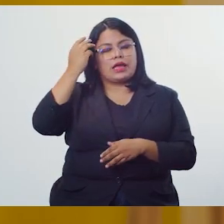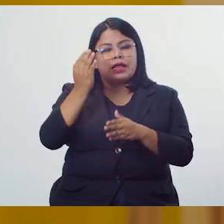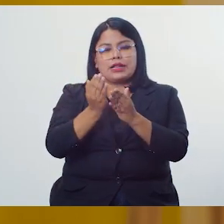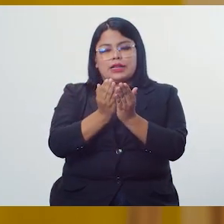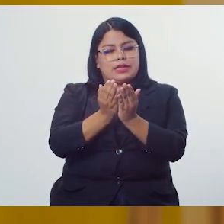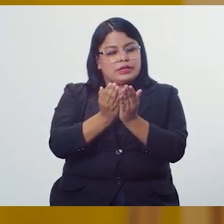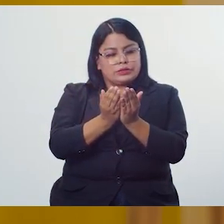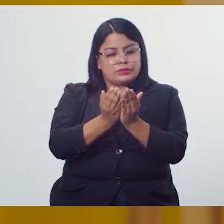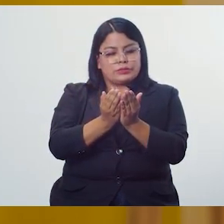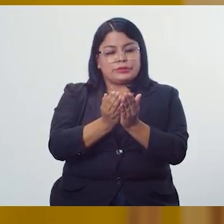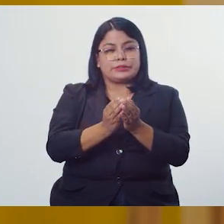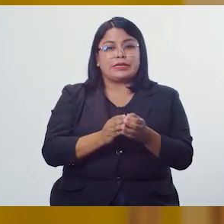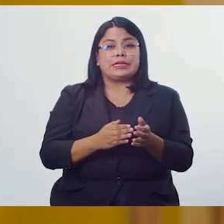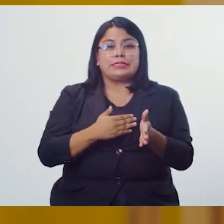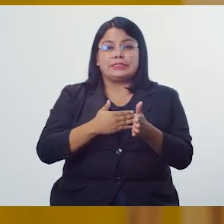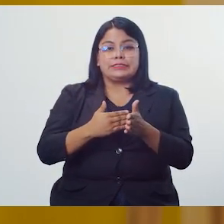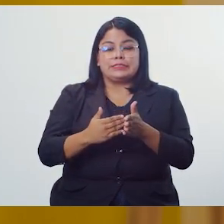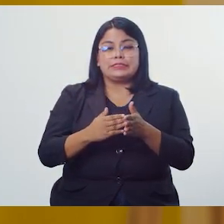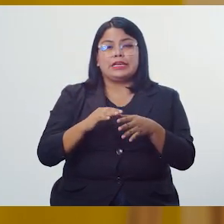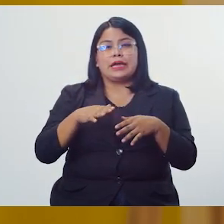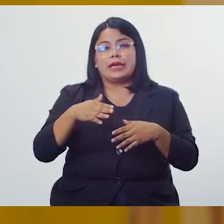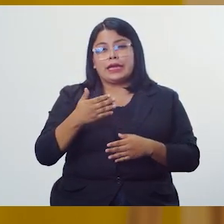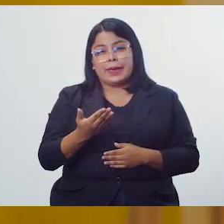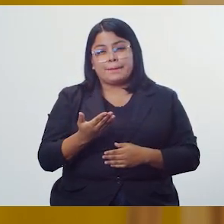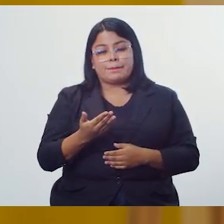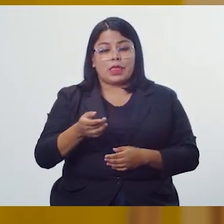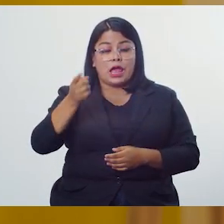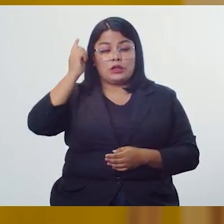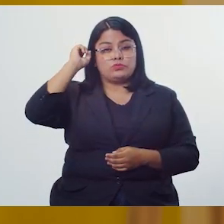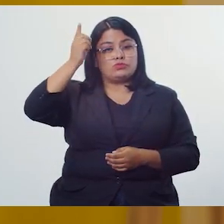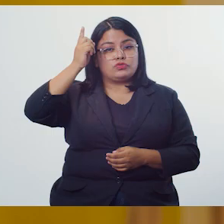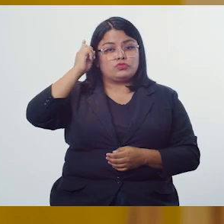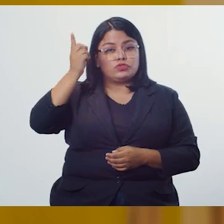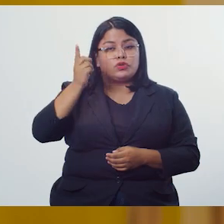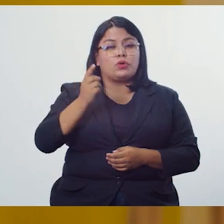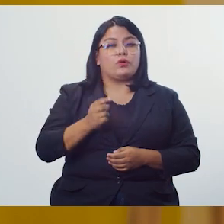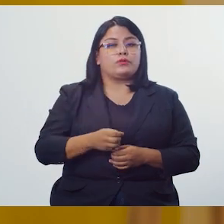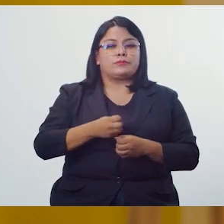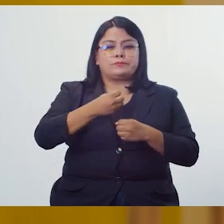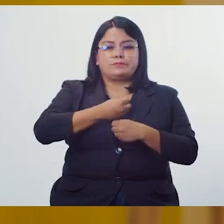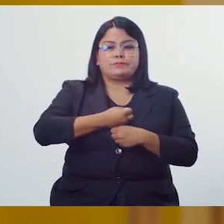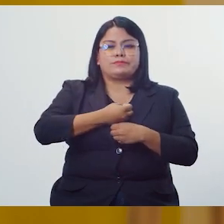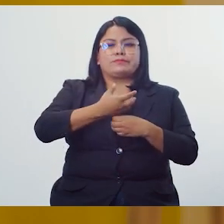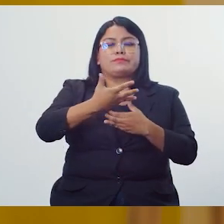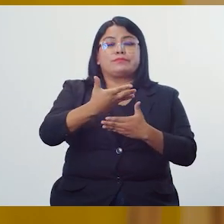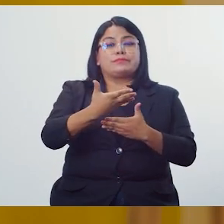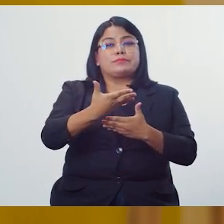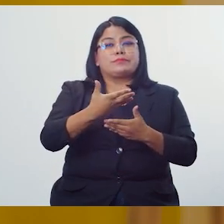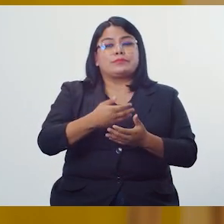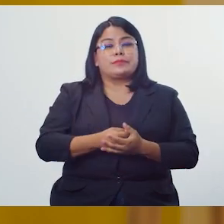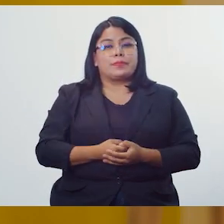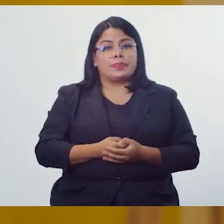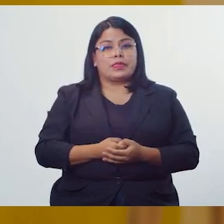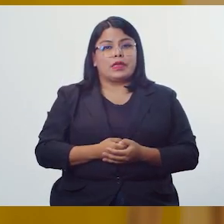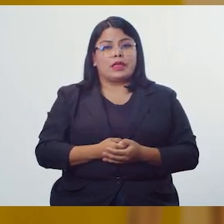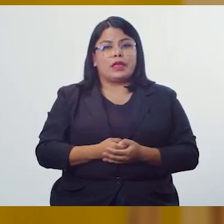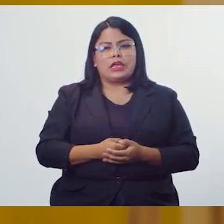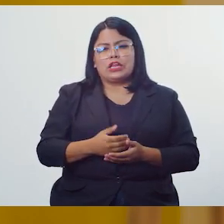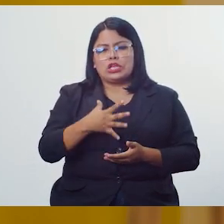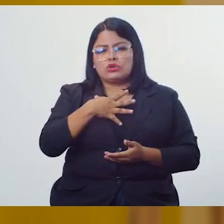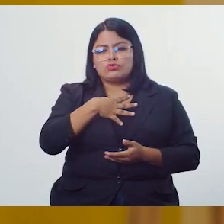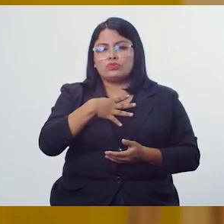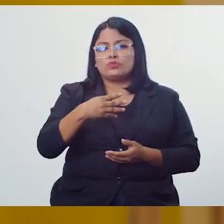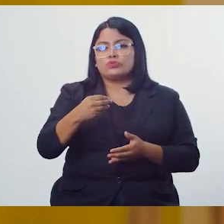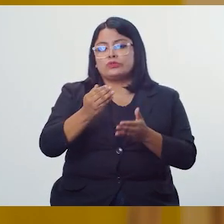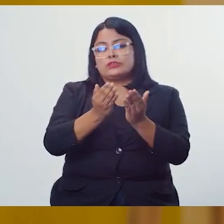de lectura parten del hecho de que los maestros y maestras transmitimos a los niños y las niñas el